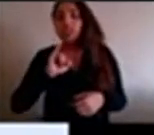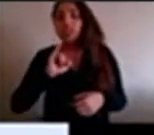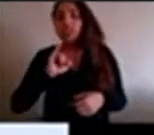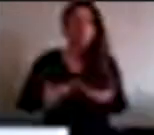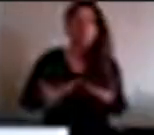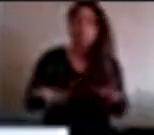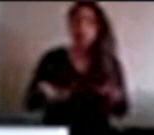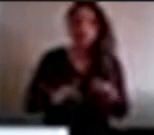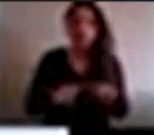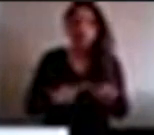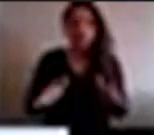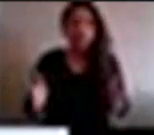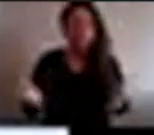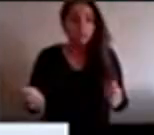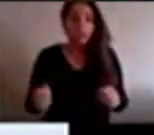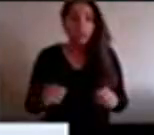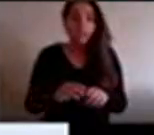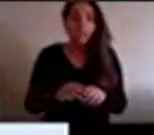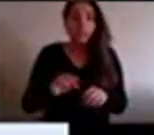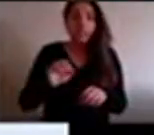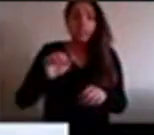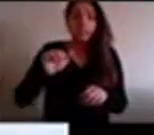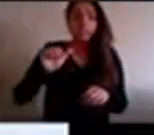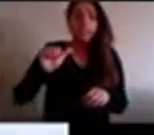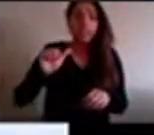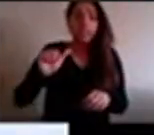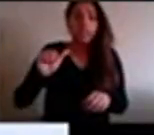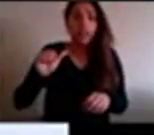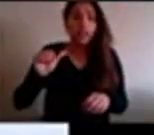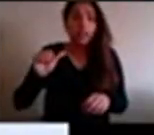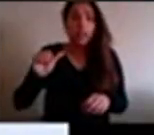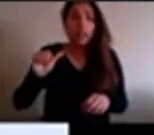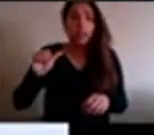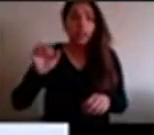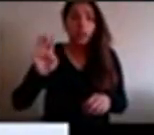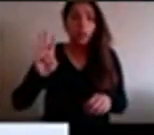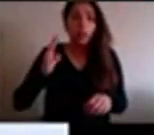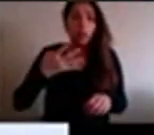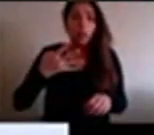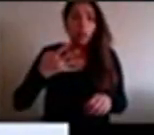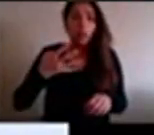de igual manera, 61 personas en la rama judicial. Hay